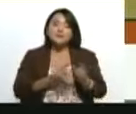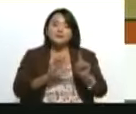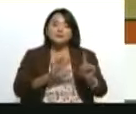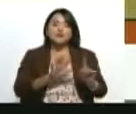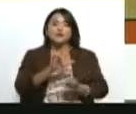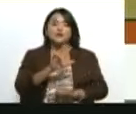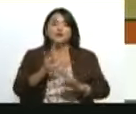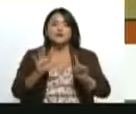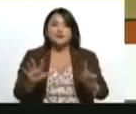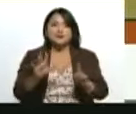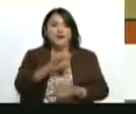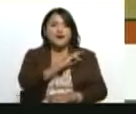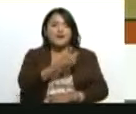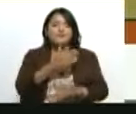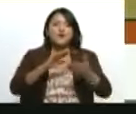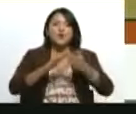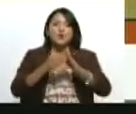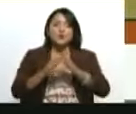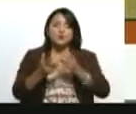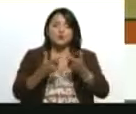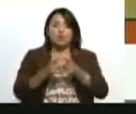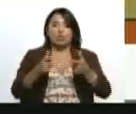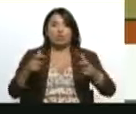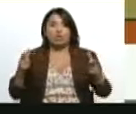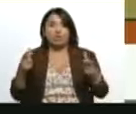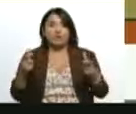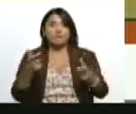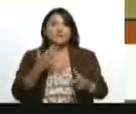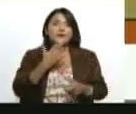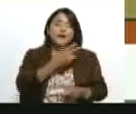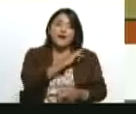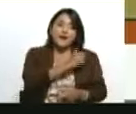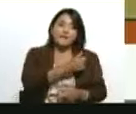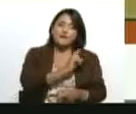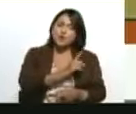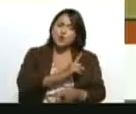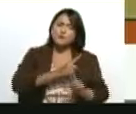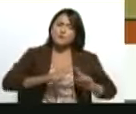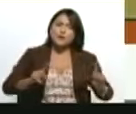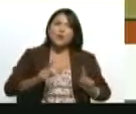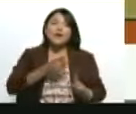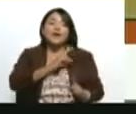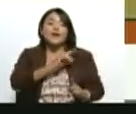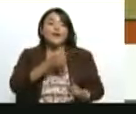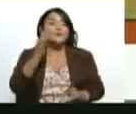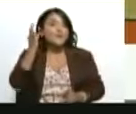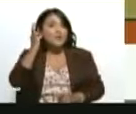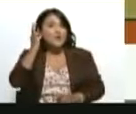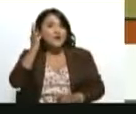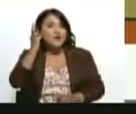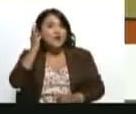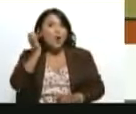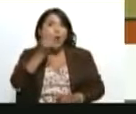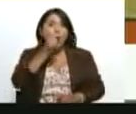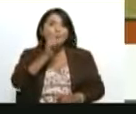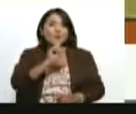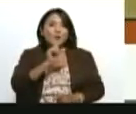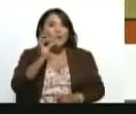1.636 jefe o jefa. Normalmente no es jefe, sino jefa. Jefa.